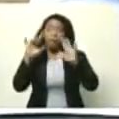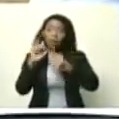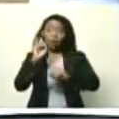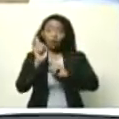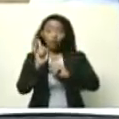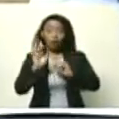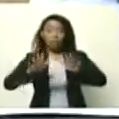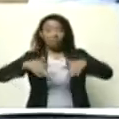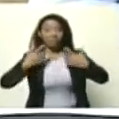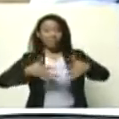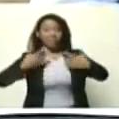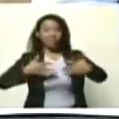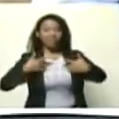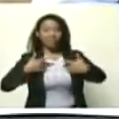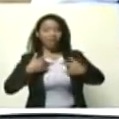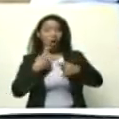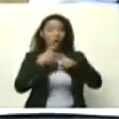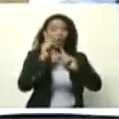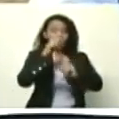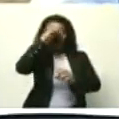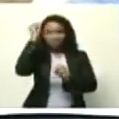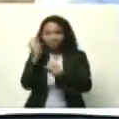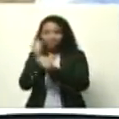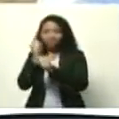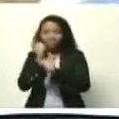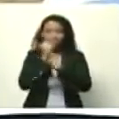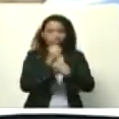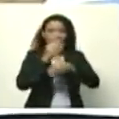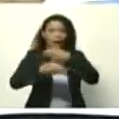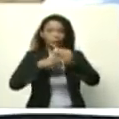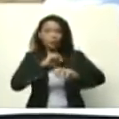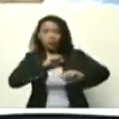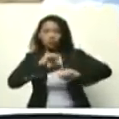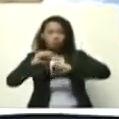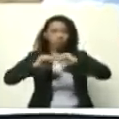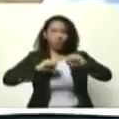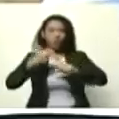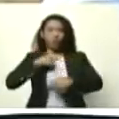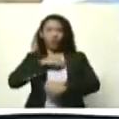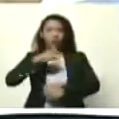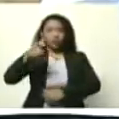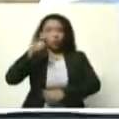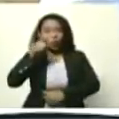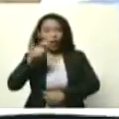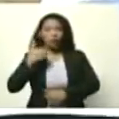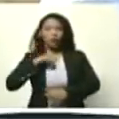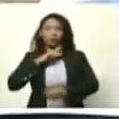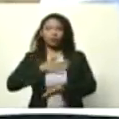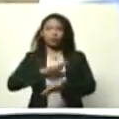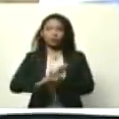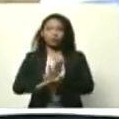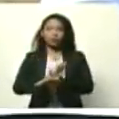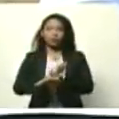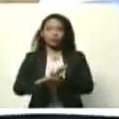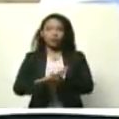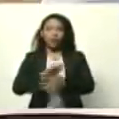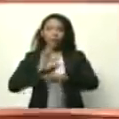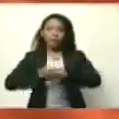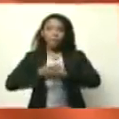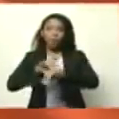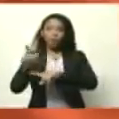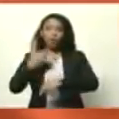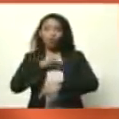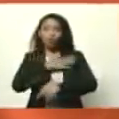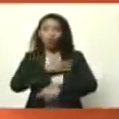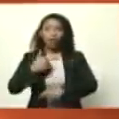estaban disfrutando, había quienes estaban trabajando para garantizar nuestra seguridad, nuestra tranquilidad. Así que por eso hemos querido